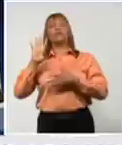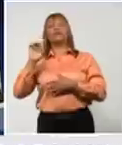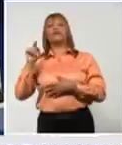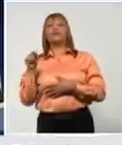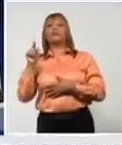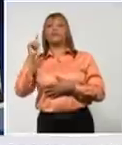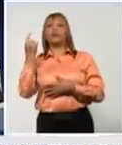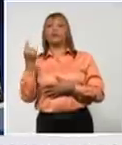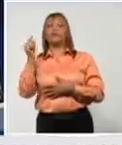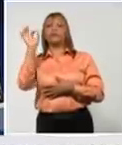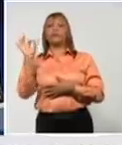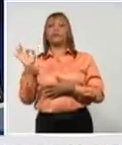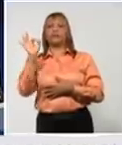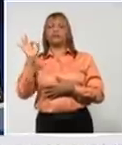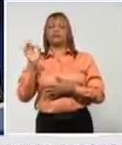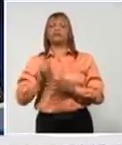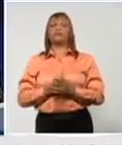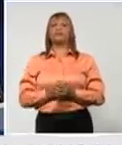4,1%. Y de esta forma,